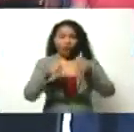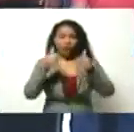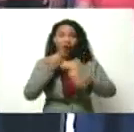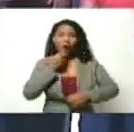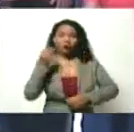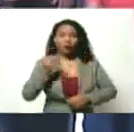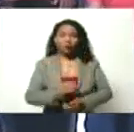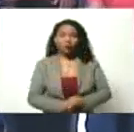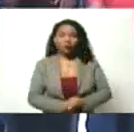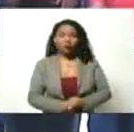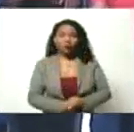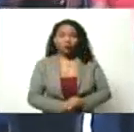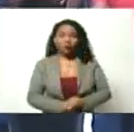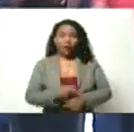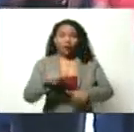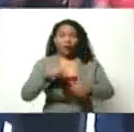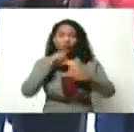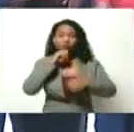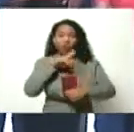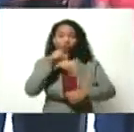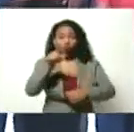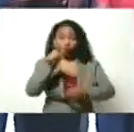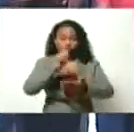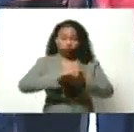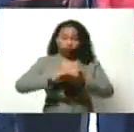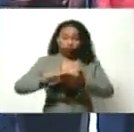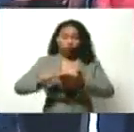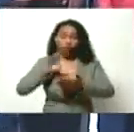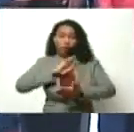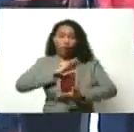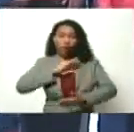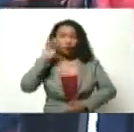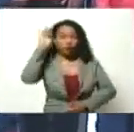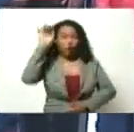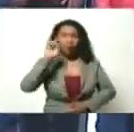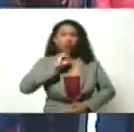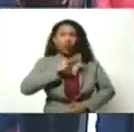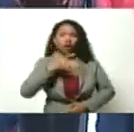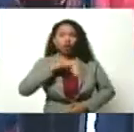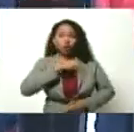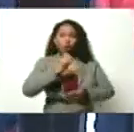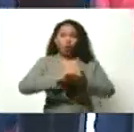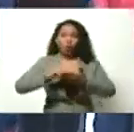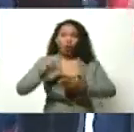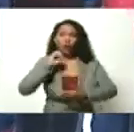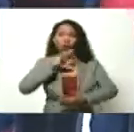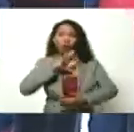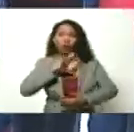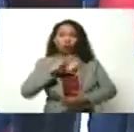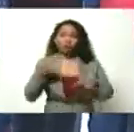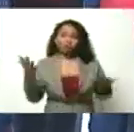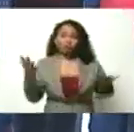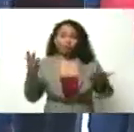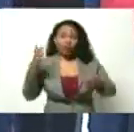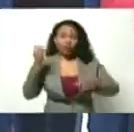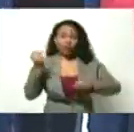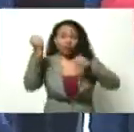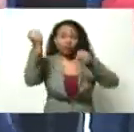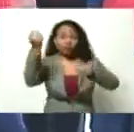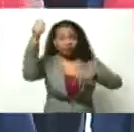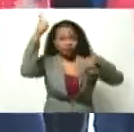que será parte de esta historia tú vas a escribir esta historia ustedes van a escribir esta historia nosotros escribiremos esta historia Aquí está Chávez pues